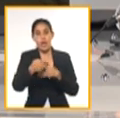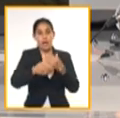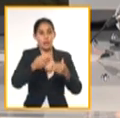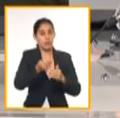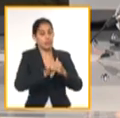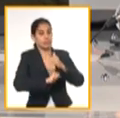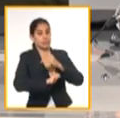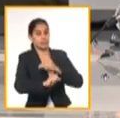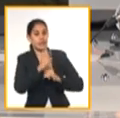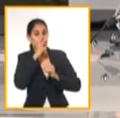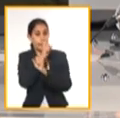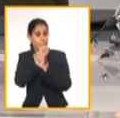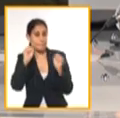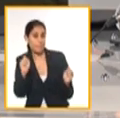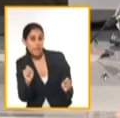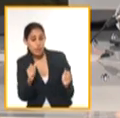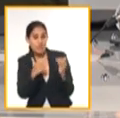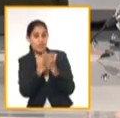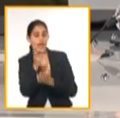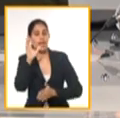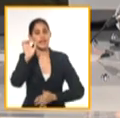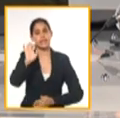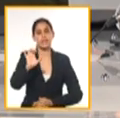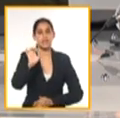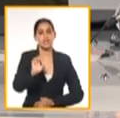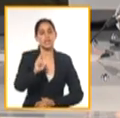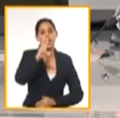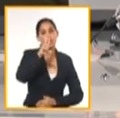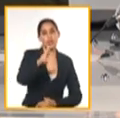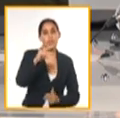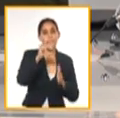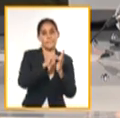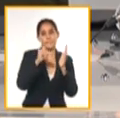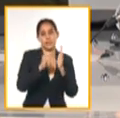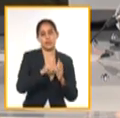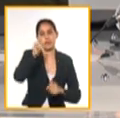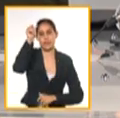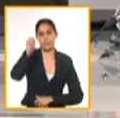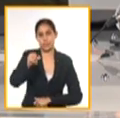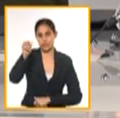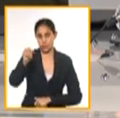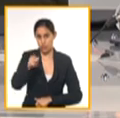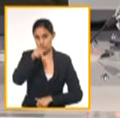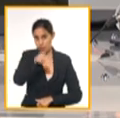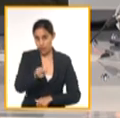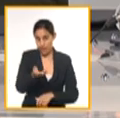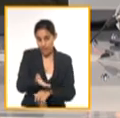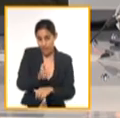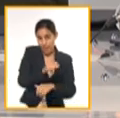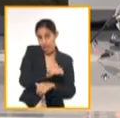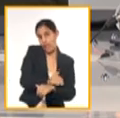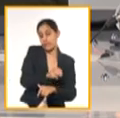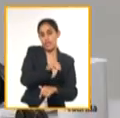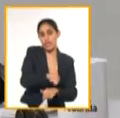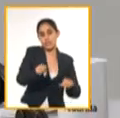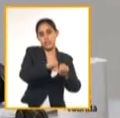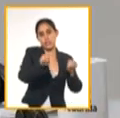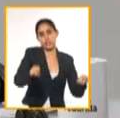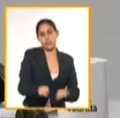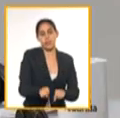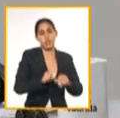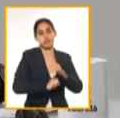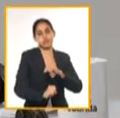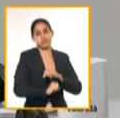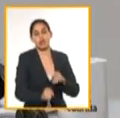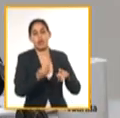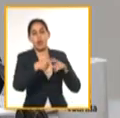amanecer del día 15, arrancamos con más de 2 millones de personas con lo que quedó en sistema por gravedad. los grupos electrónicos que